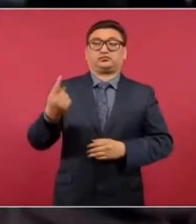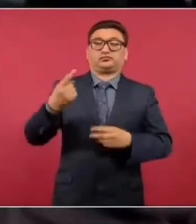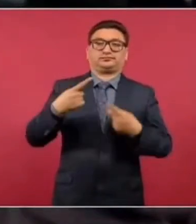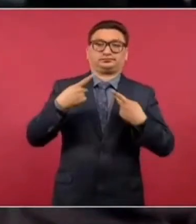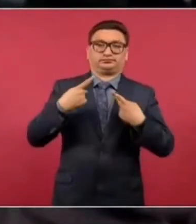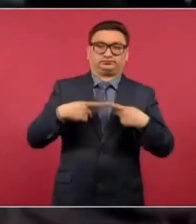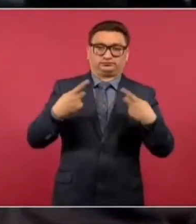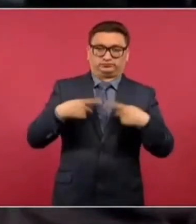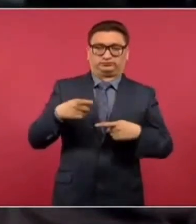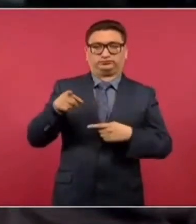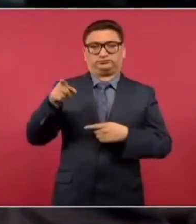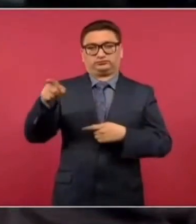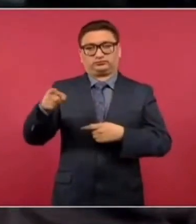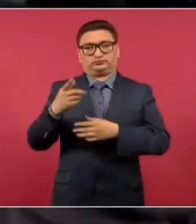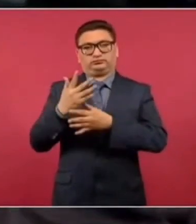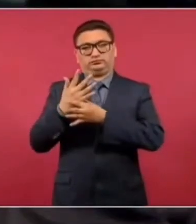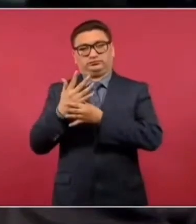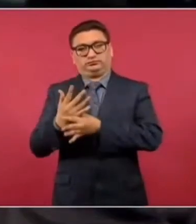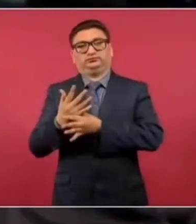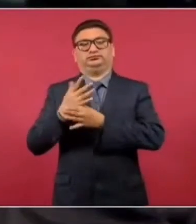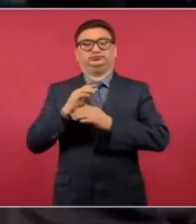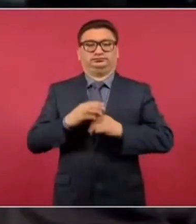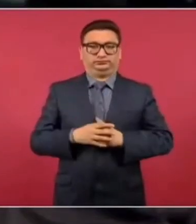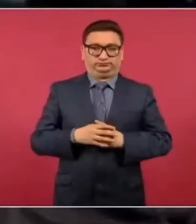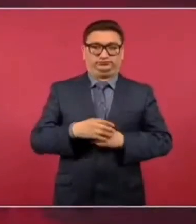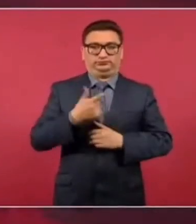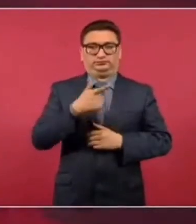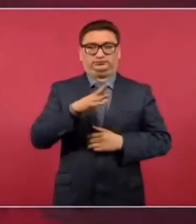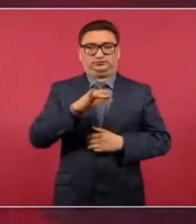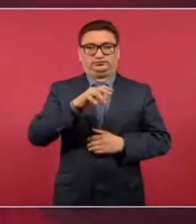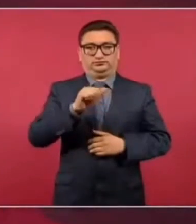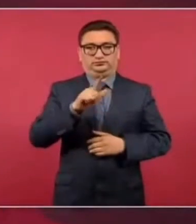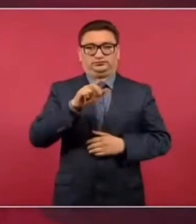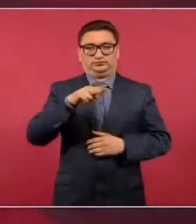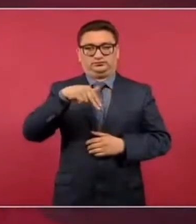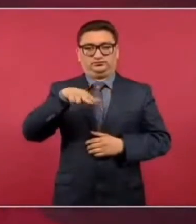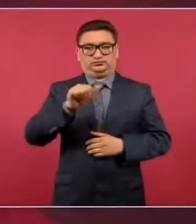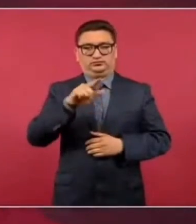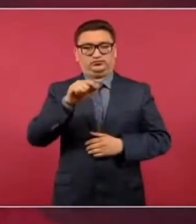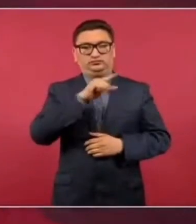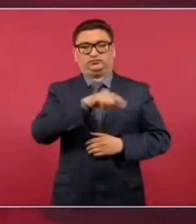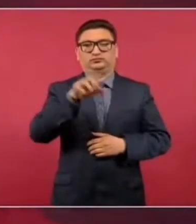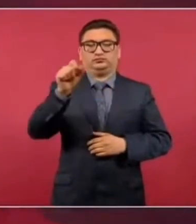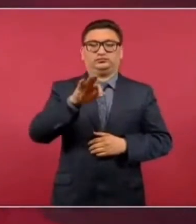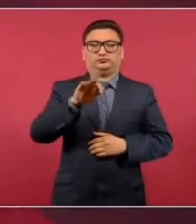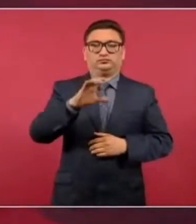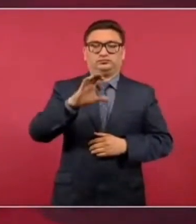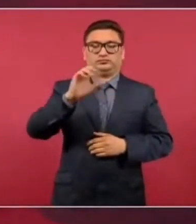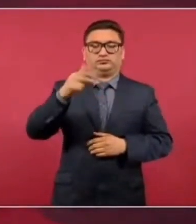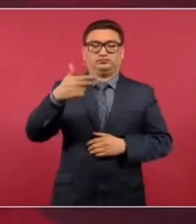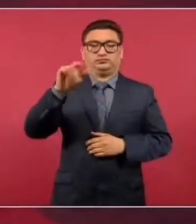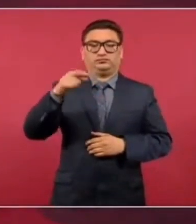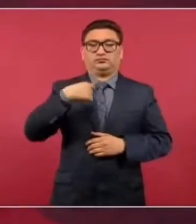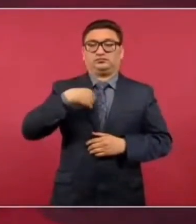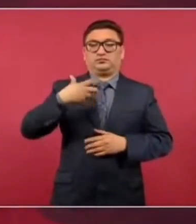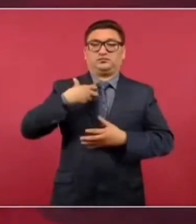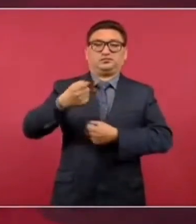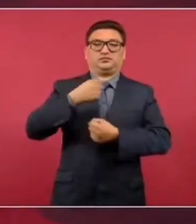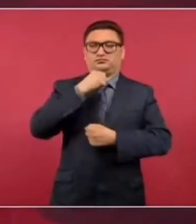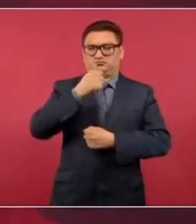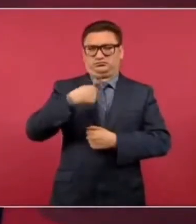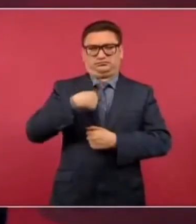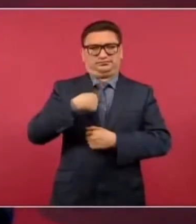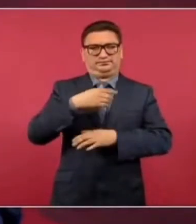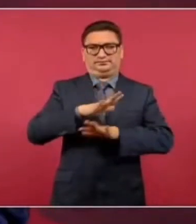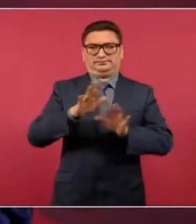persona habla de que García Luna tenía agarrado a Calderón, resulta que a mí no me tiene agarrado